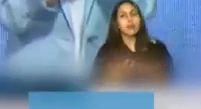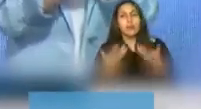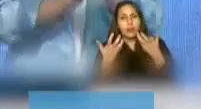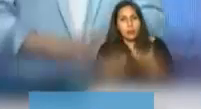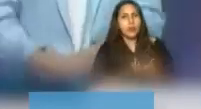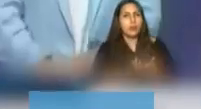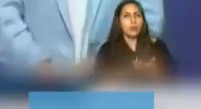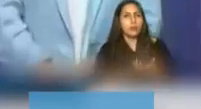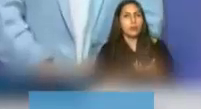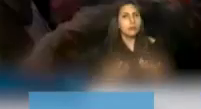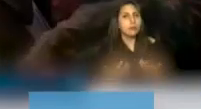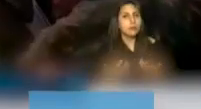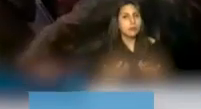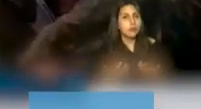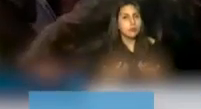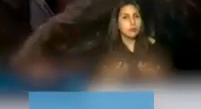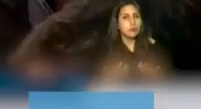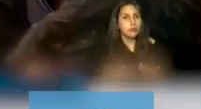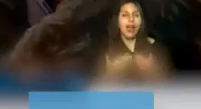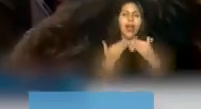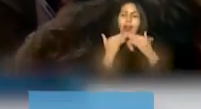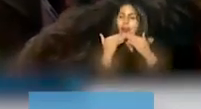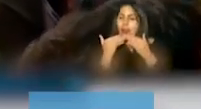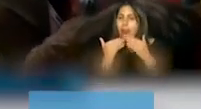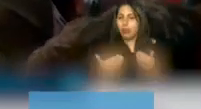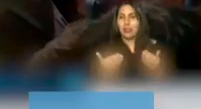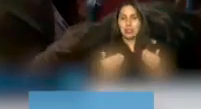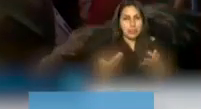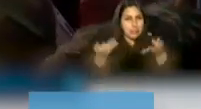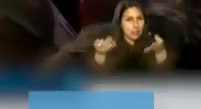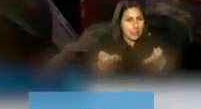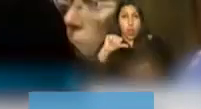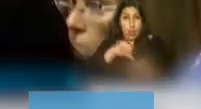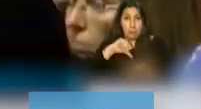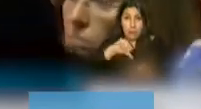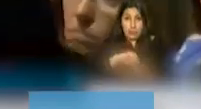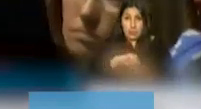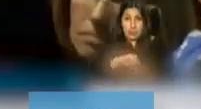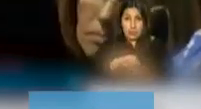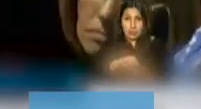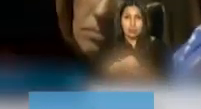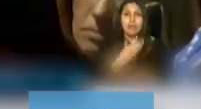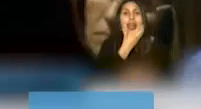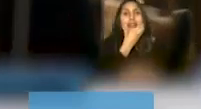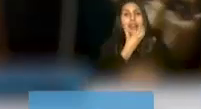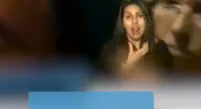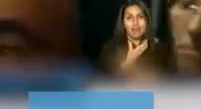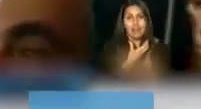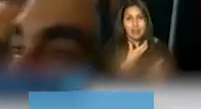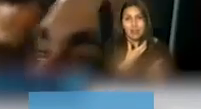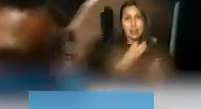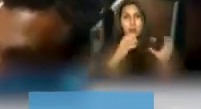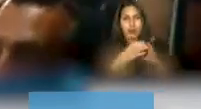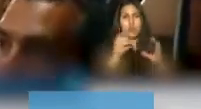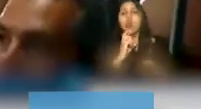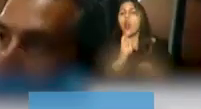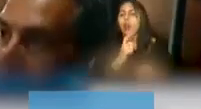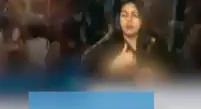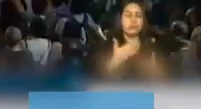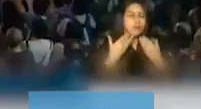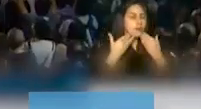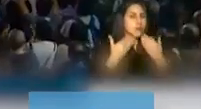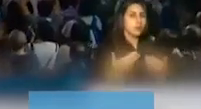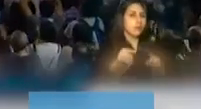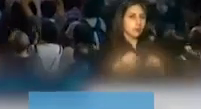sino que es toda la manera de querer, y esa anécdota dice, vayan y hablen con esos que están